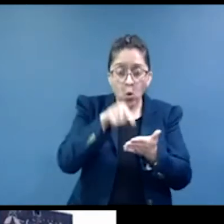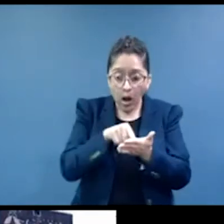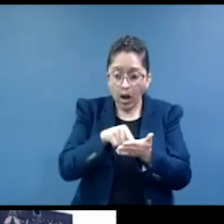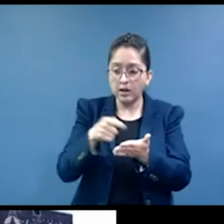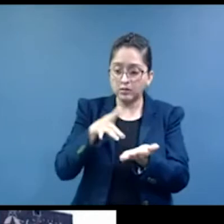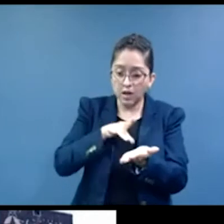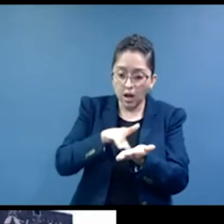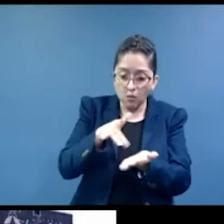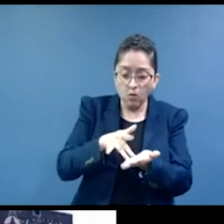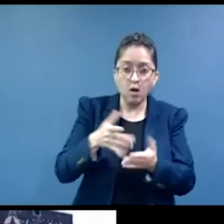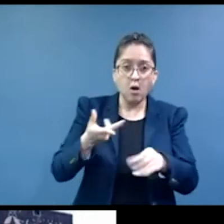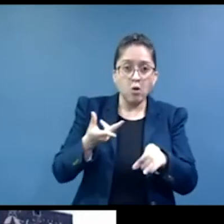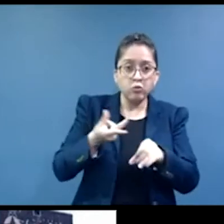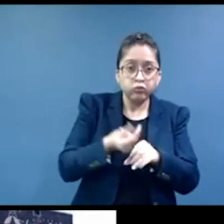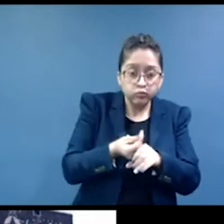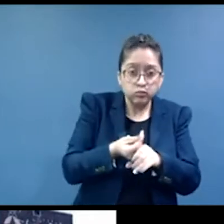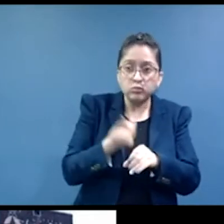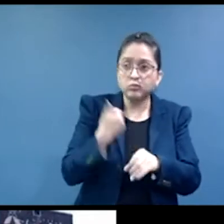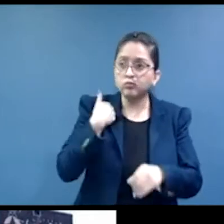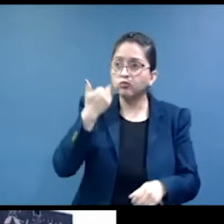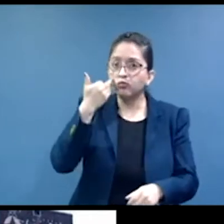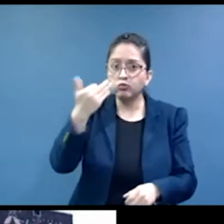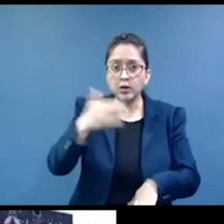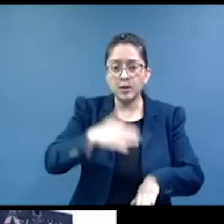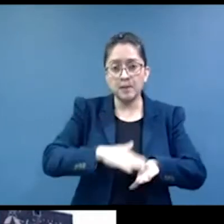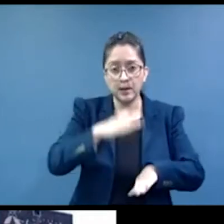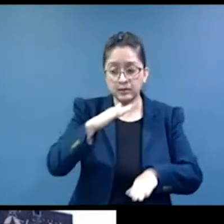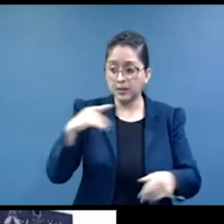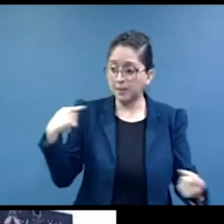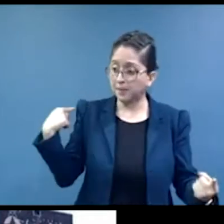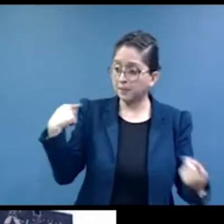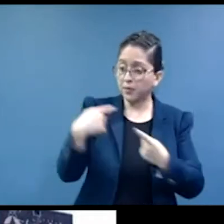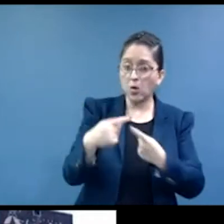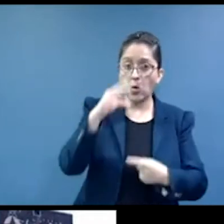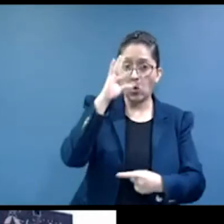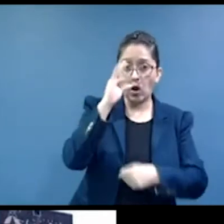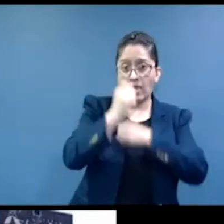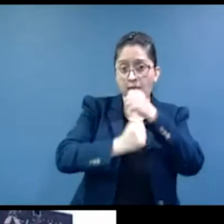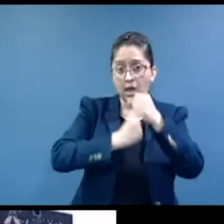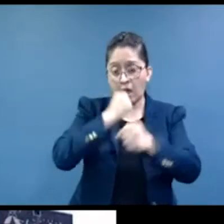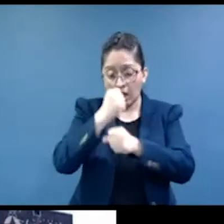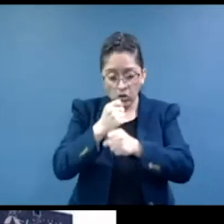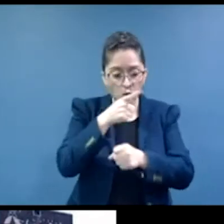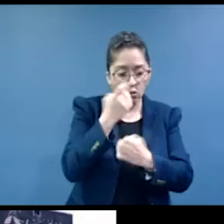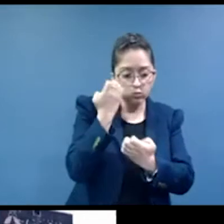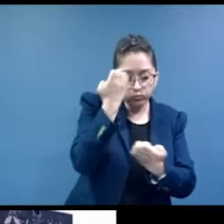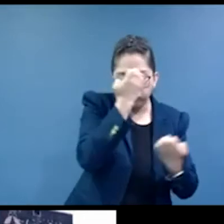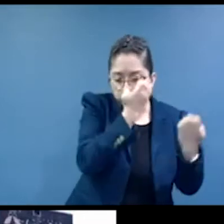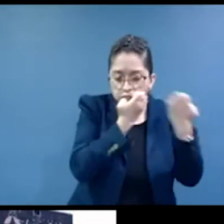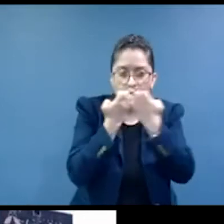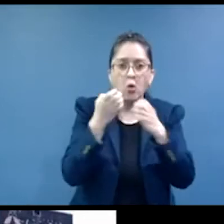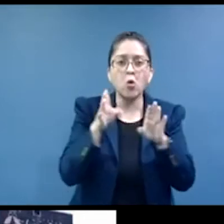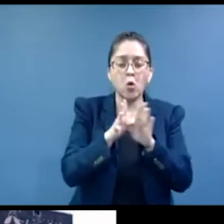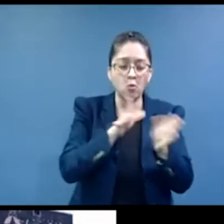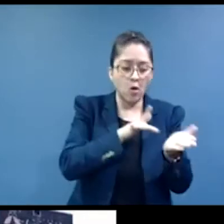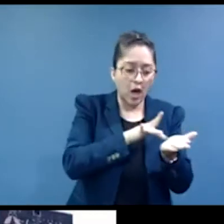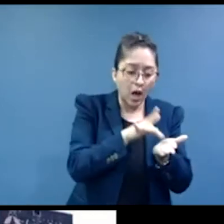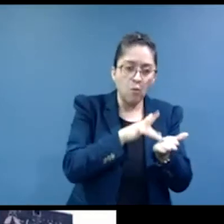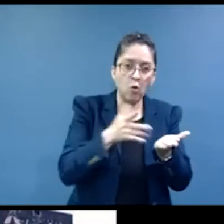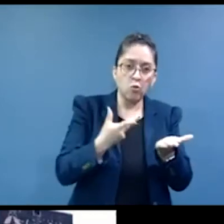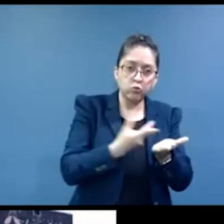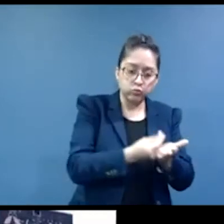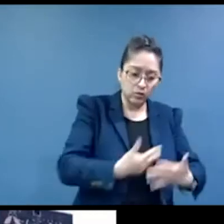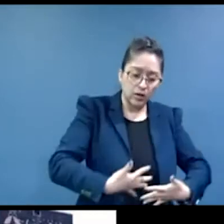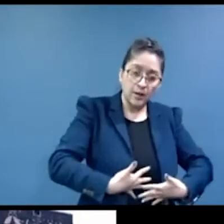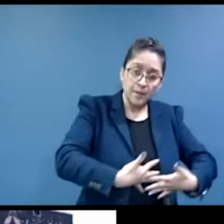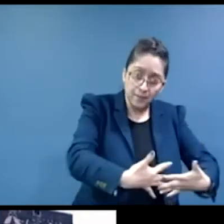ha sido constante, ¿no? Desde hace más de 4 décadas se realizan técnicas de reproducción asistida tanto en hospitales como públicos